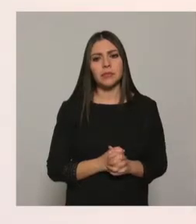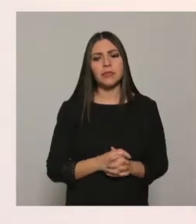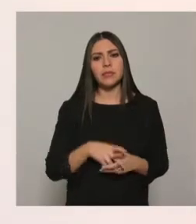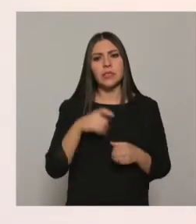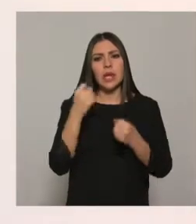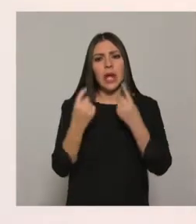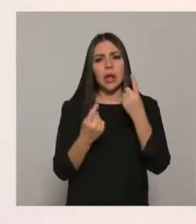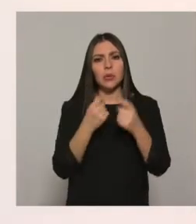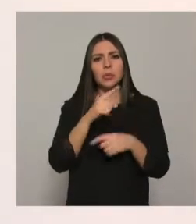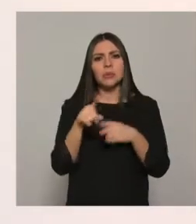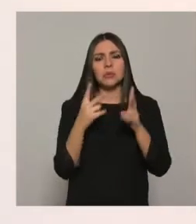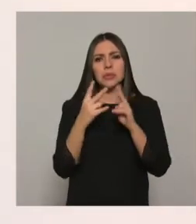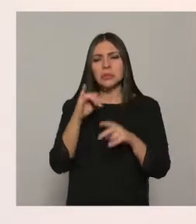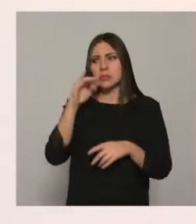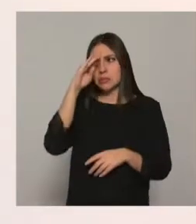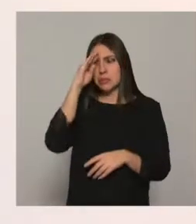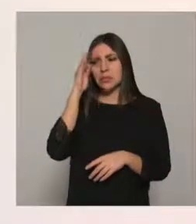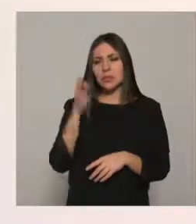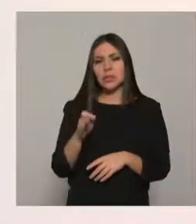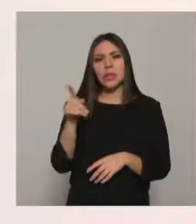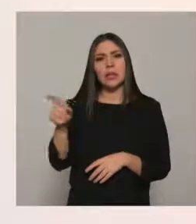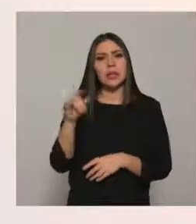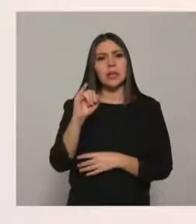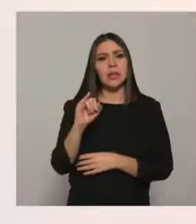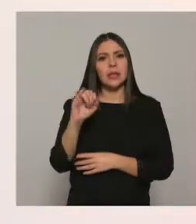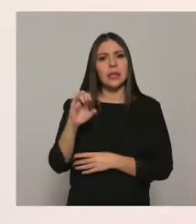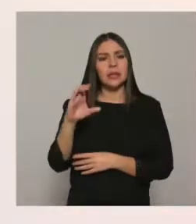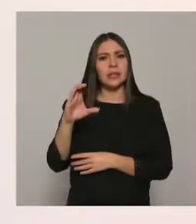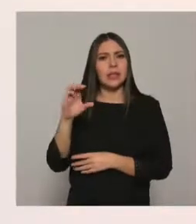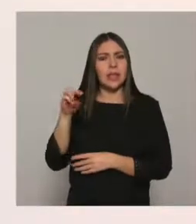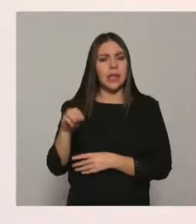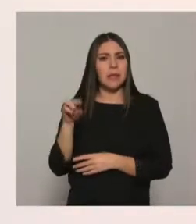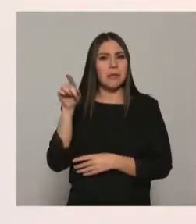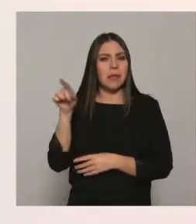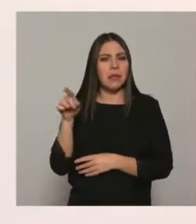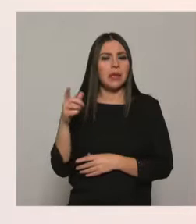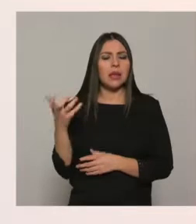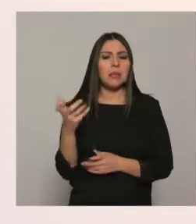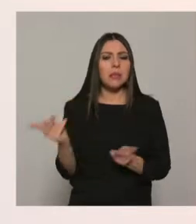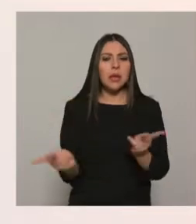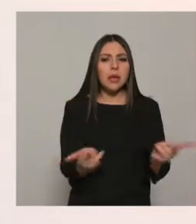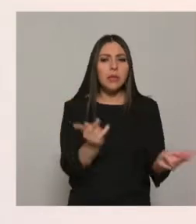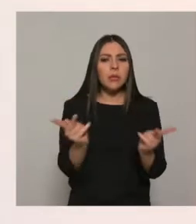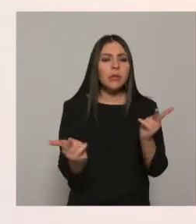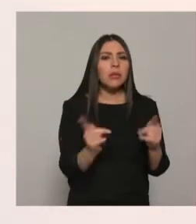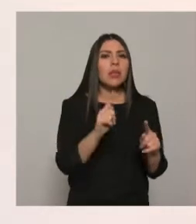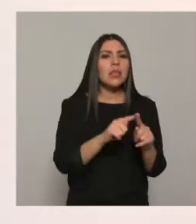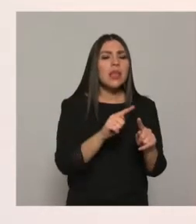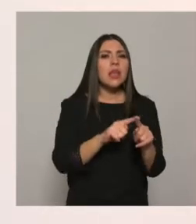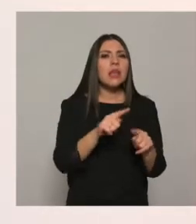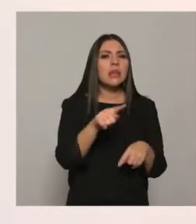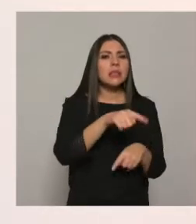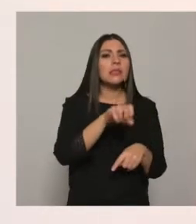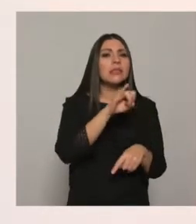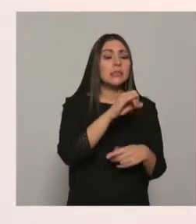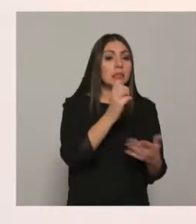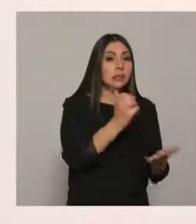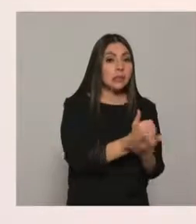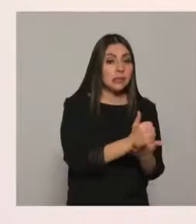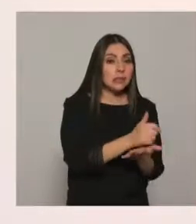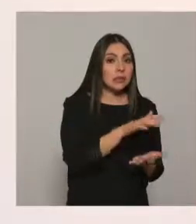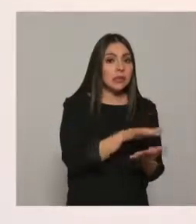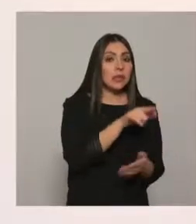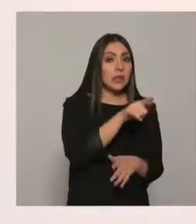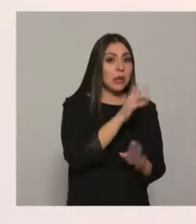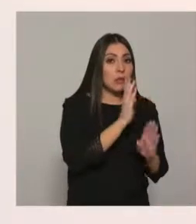una consulta pública abierta entre ellos, para definir qué proyecto gana, si gana el proyecto